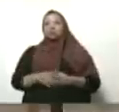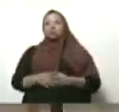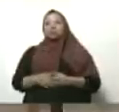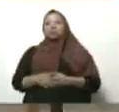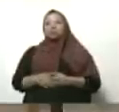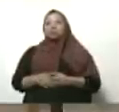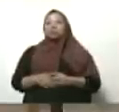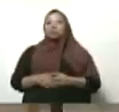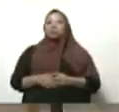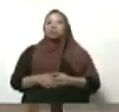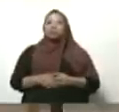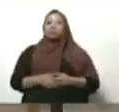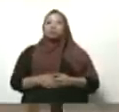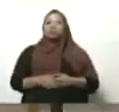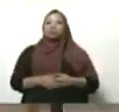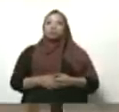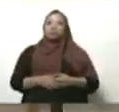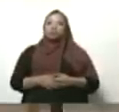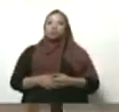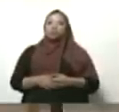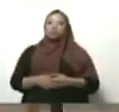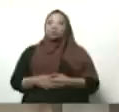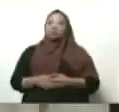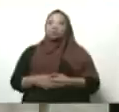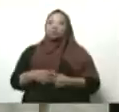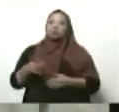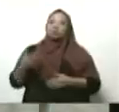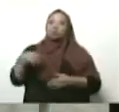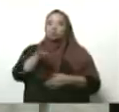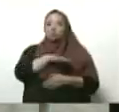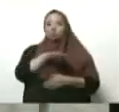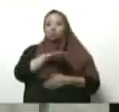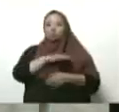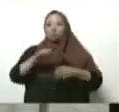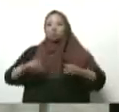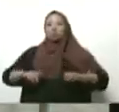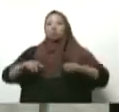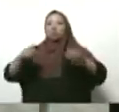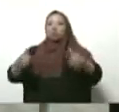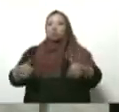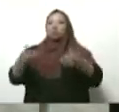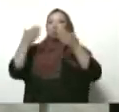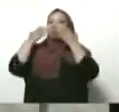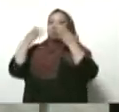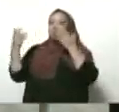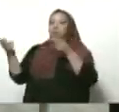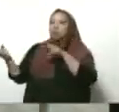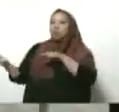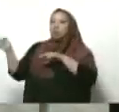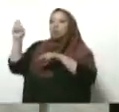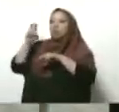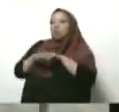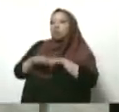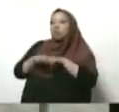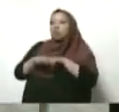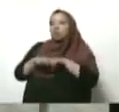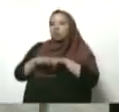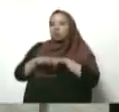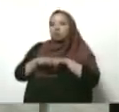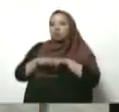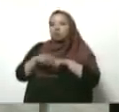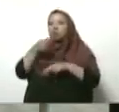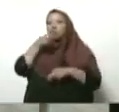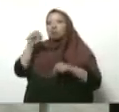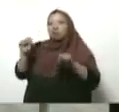la permiten en la propia puerta de la sede central en esta mesita que se ha hecho un poco